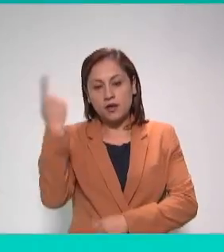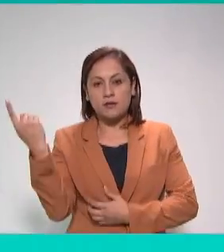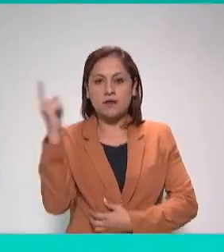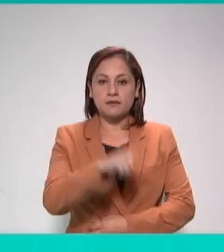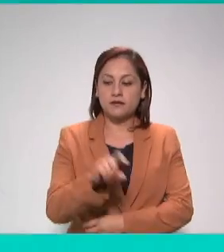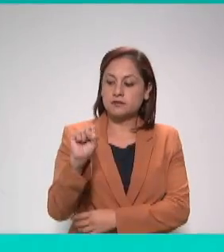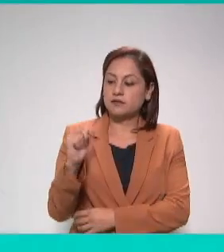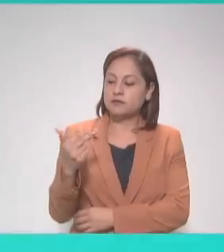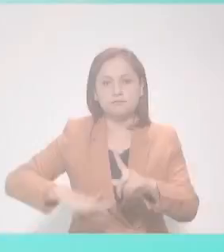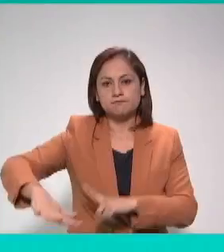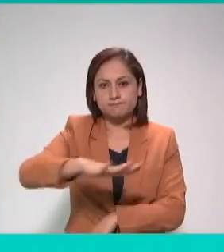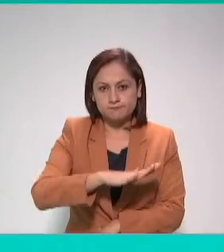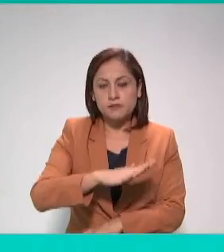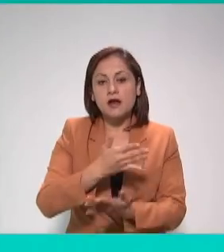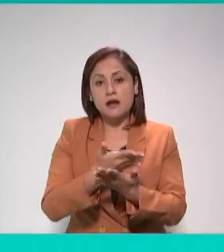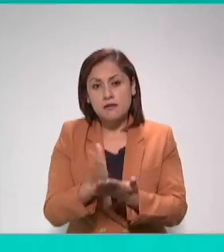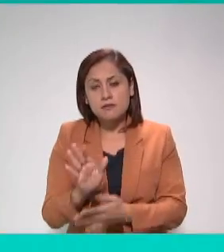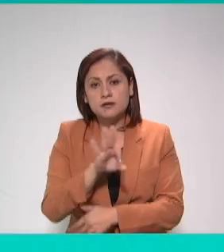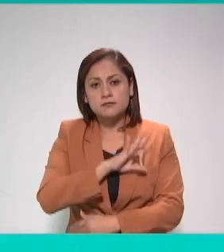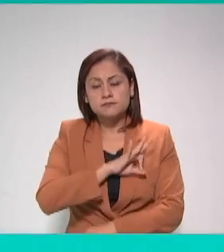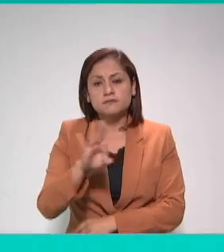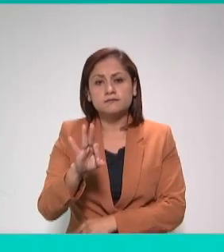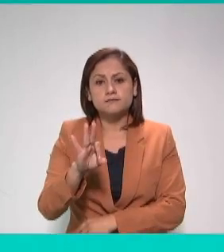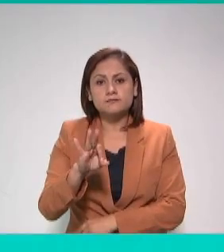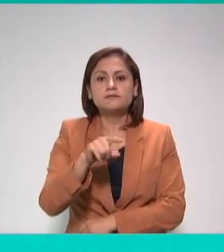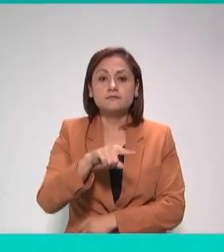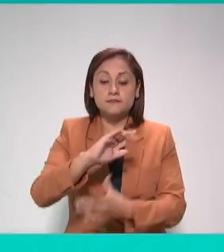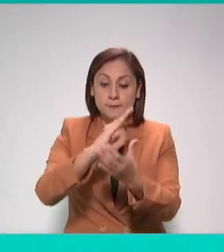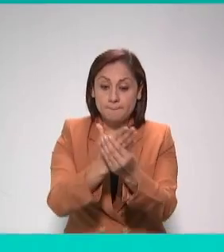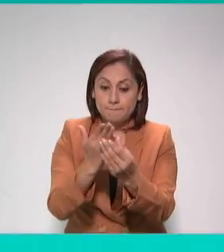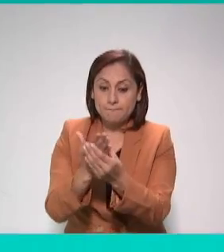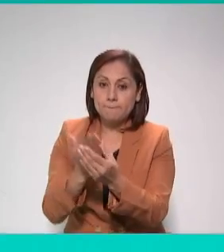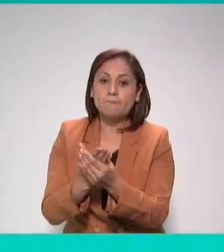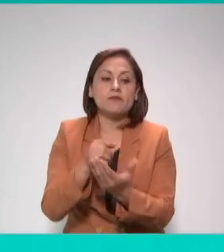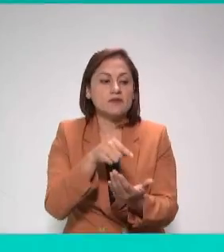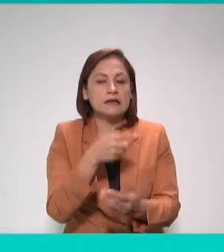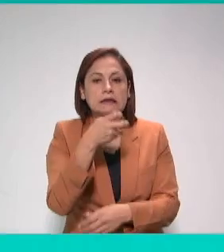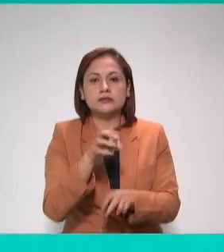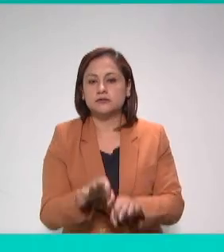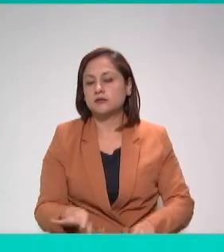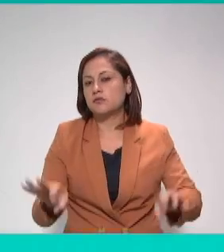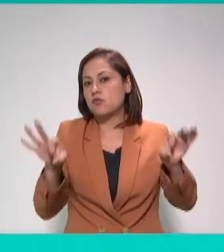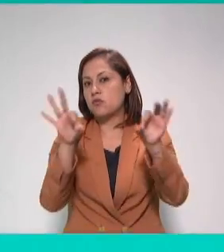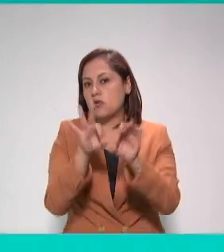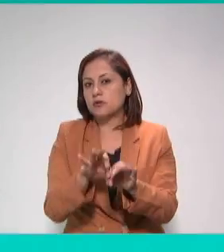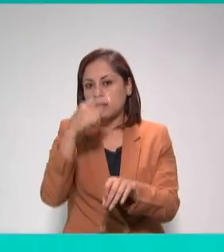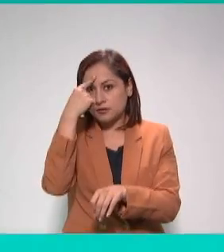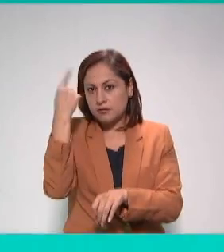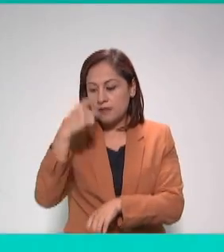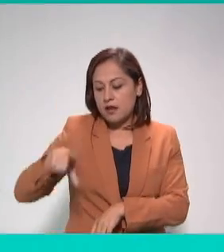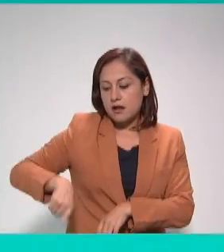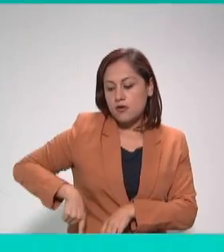debe considerar de acceso público habrá de permear la importancia de los archivos para consolidar una transparencia gubernamental y una